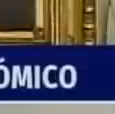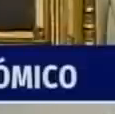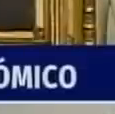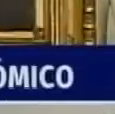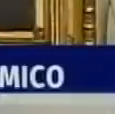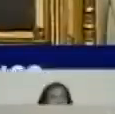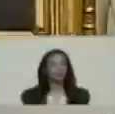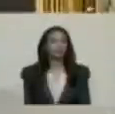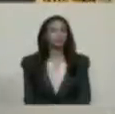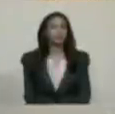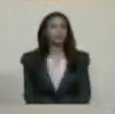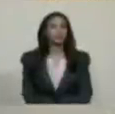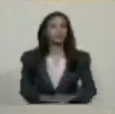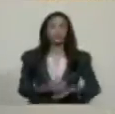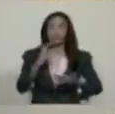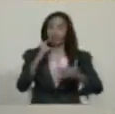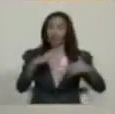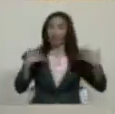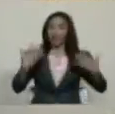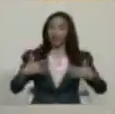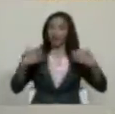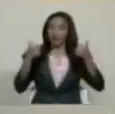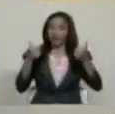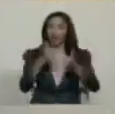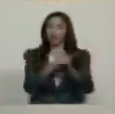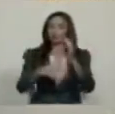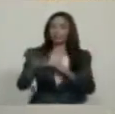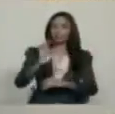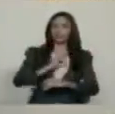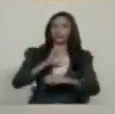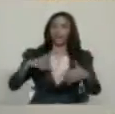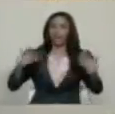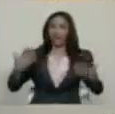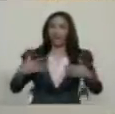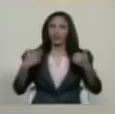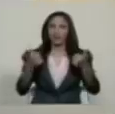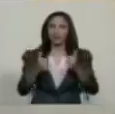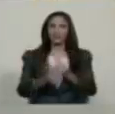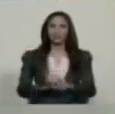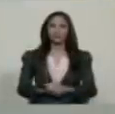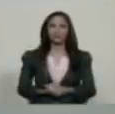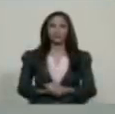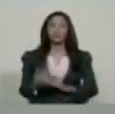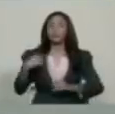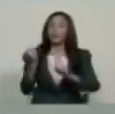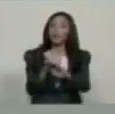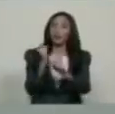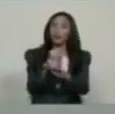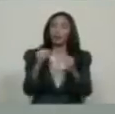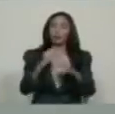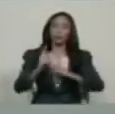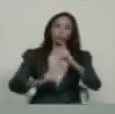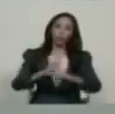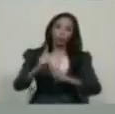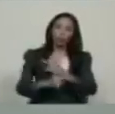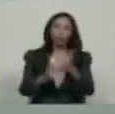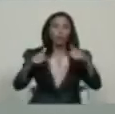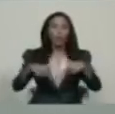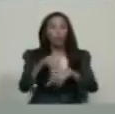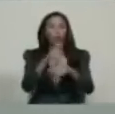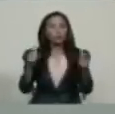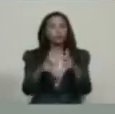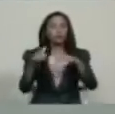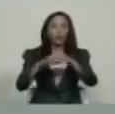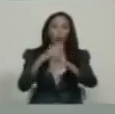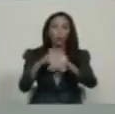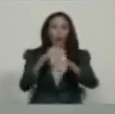Excelente, uno se contagia de esta energía, de esta visión de trabajo productiva. Hoy estamos en jueves,